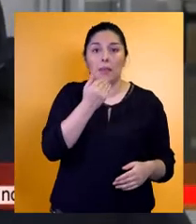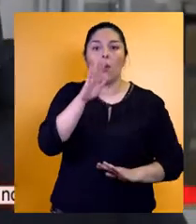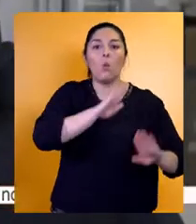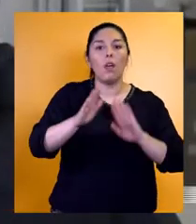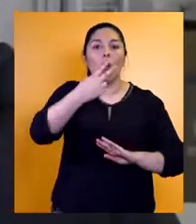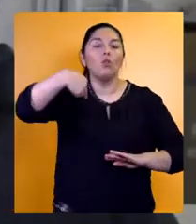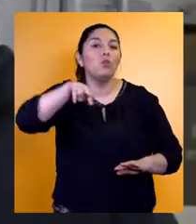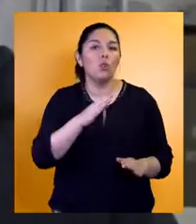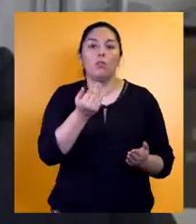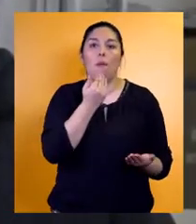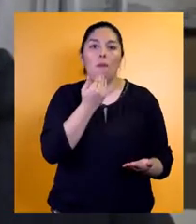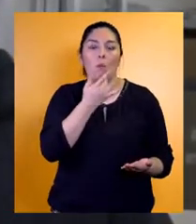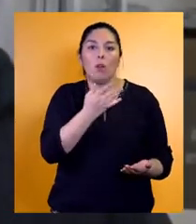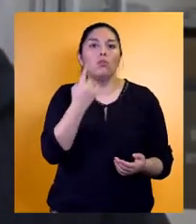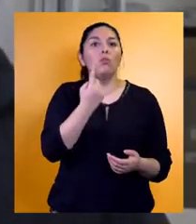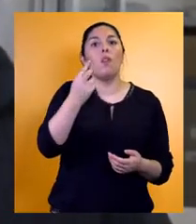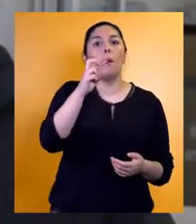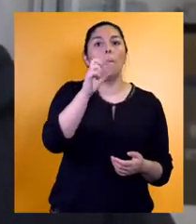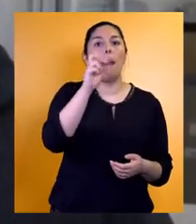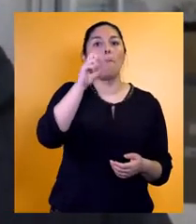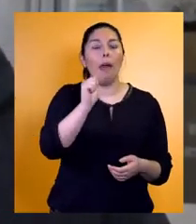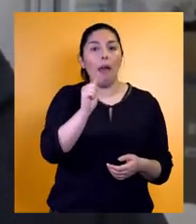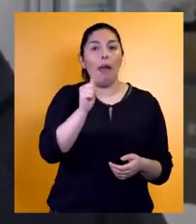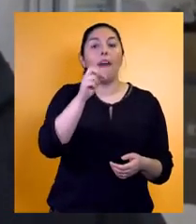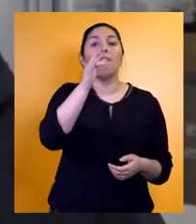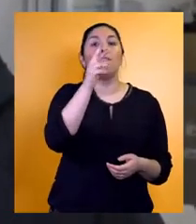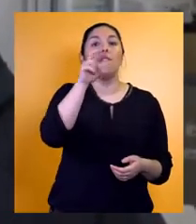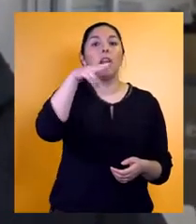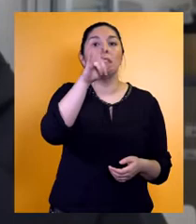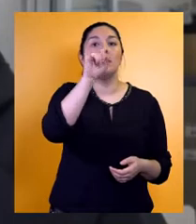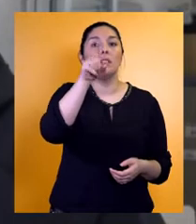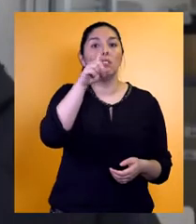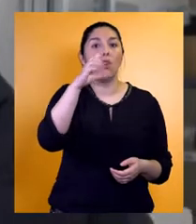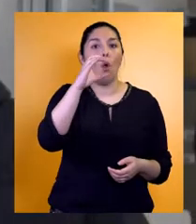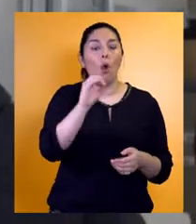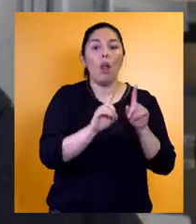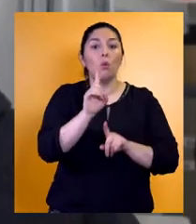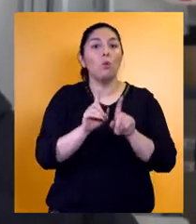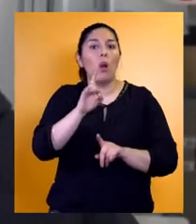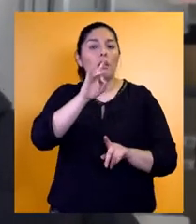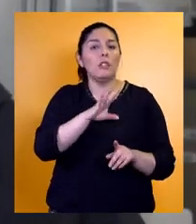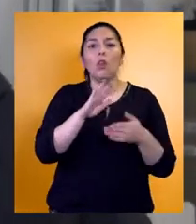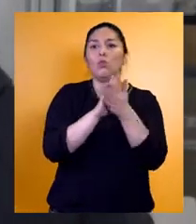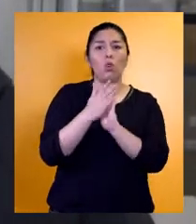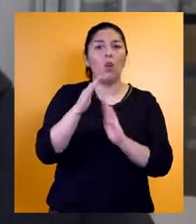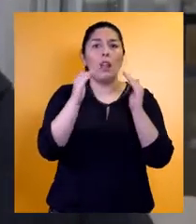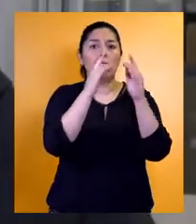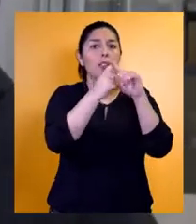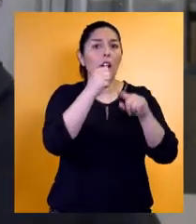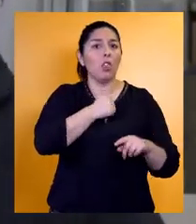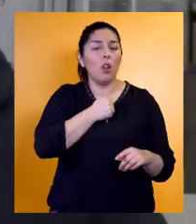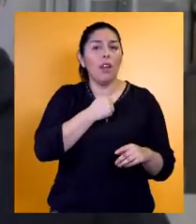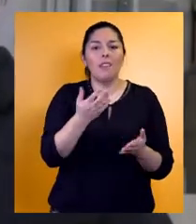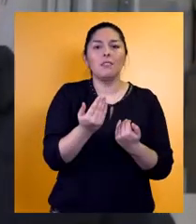estemos esperando que el Papa Francisco, que no nos representa a todos los ciudadanos de Chile, sino a una parte, que es solamente la Iglesia Católica, haga la justicia.